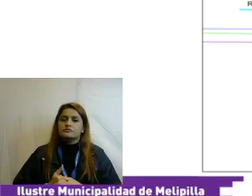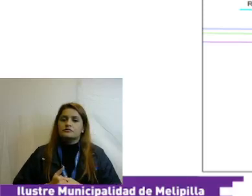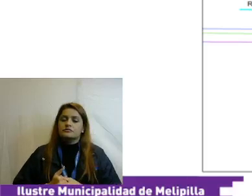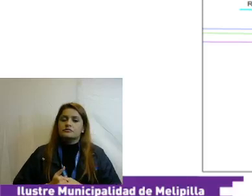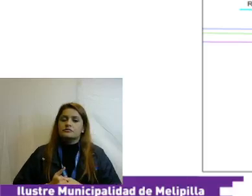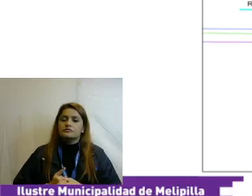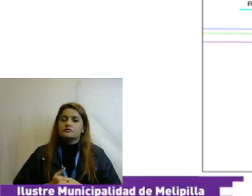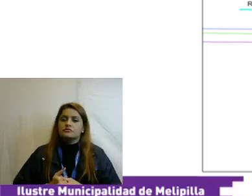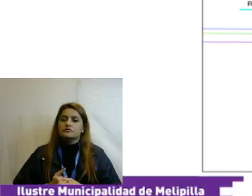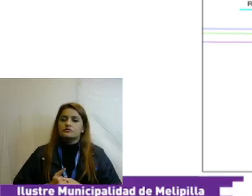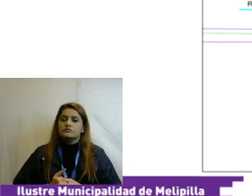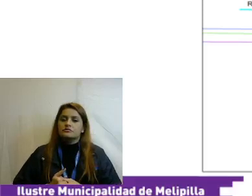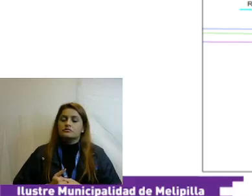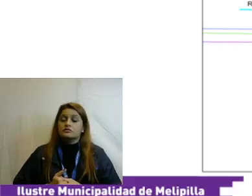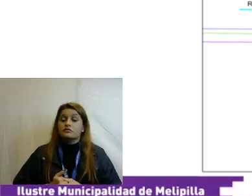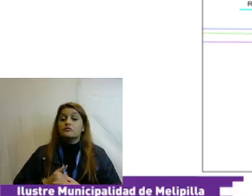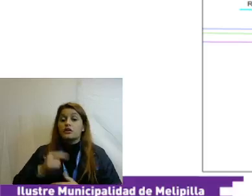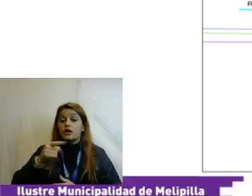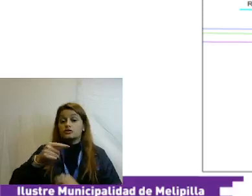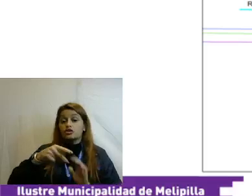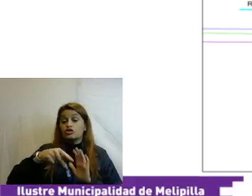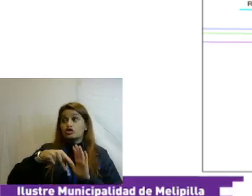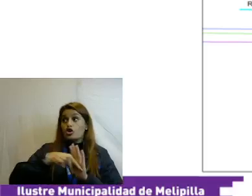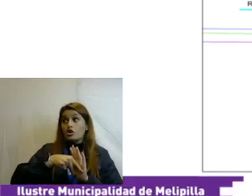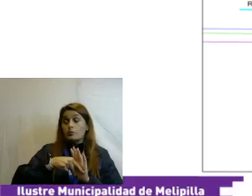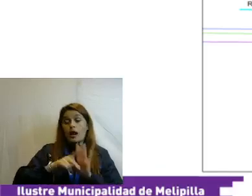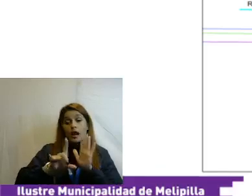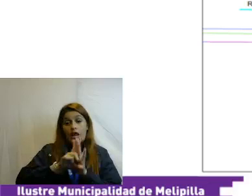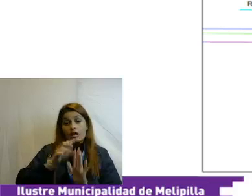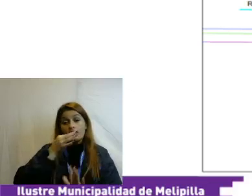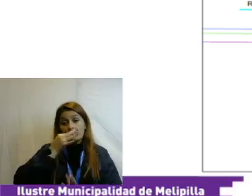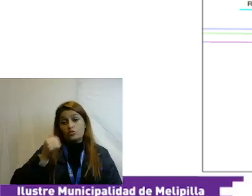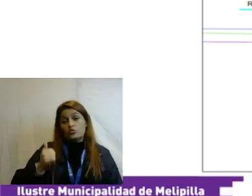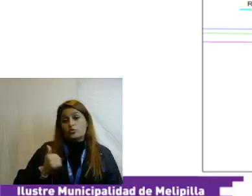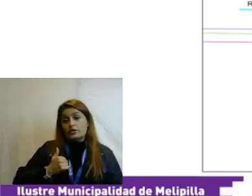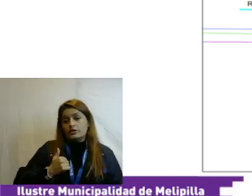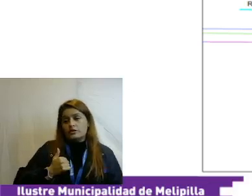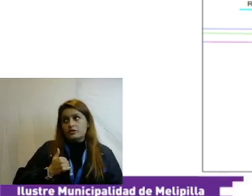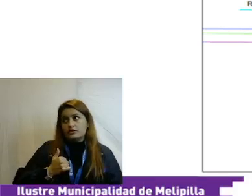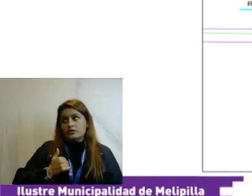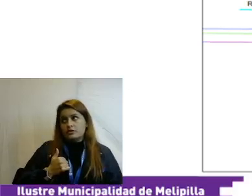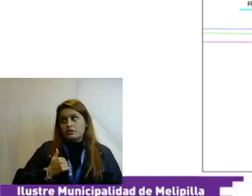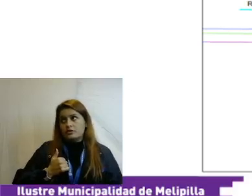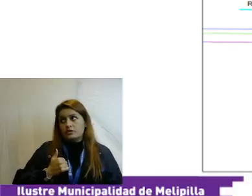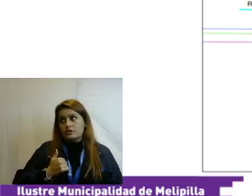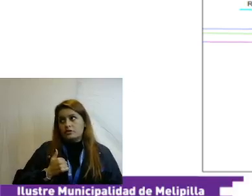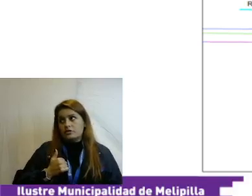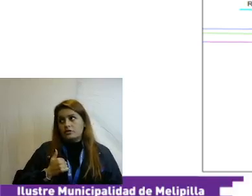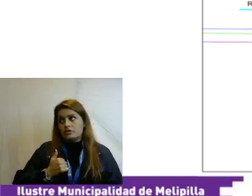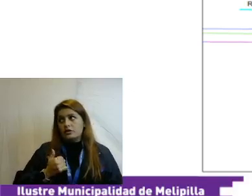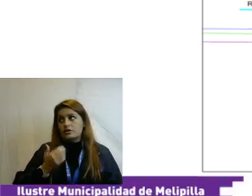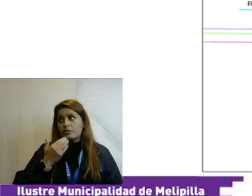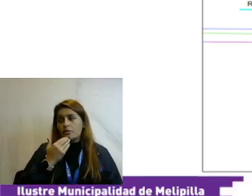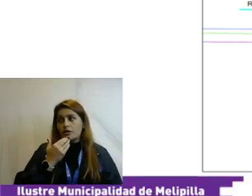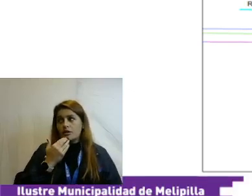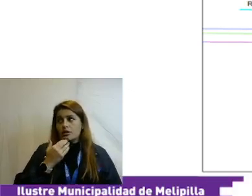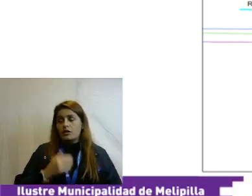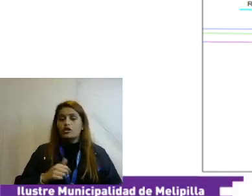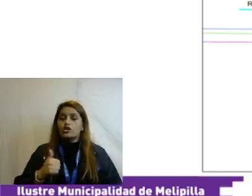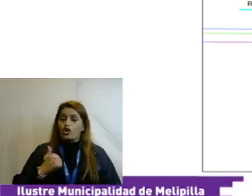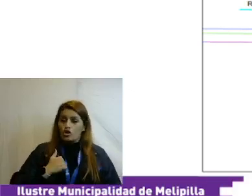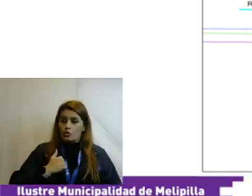Obviamente es un cruce norma, que es lo que nos exige la normativa vigente, ¿no es cierto? Un controlador también